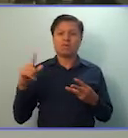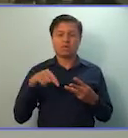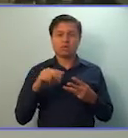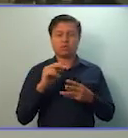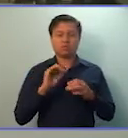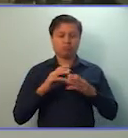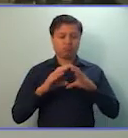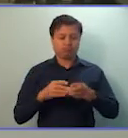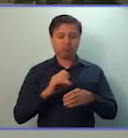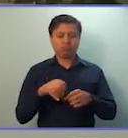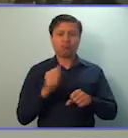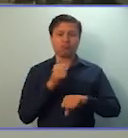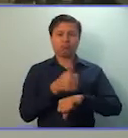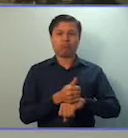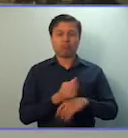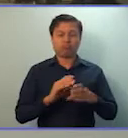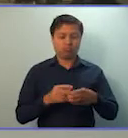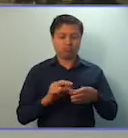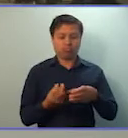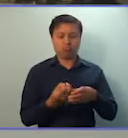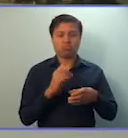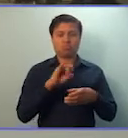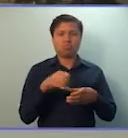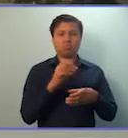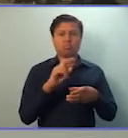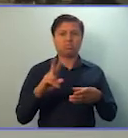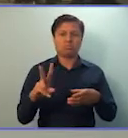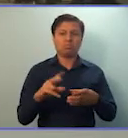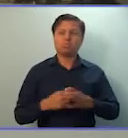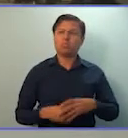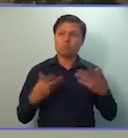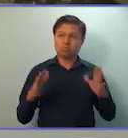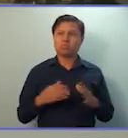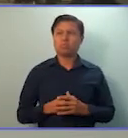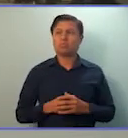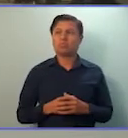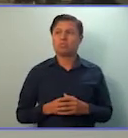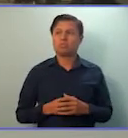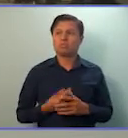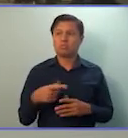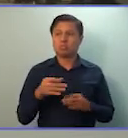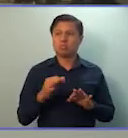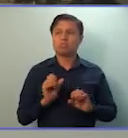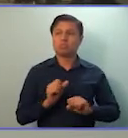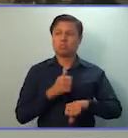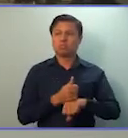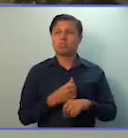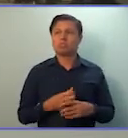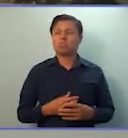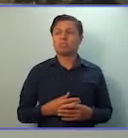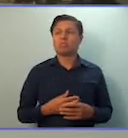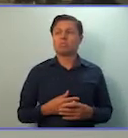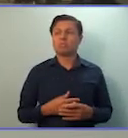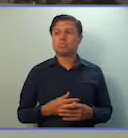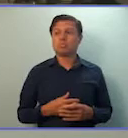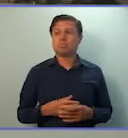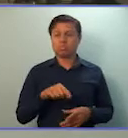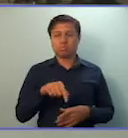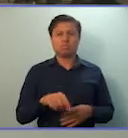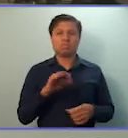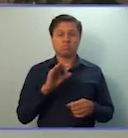ya está instalada y puede funcionar perfectamente entonces es así es como se conforman y ahora para esta elección